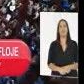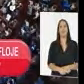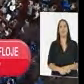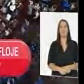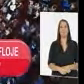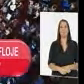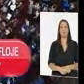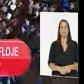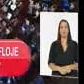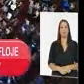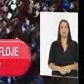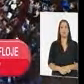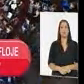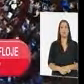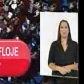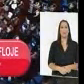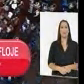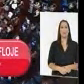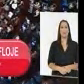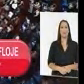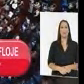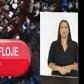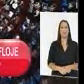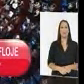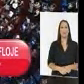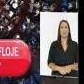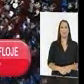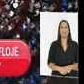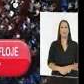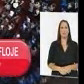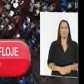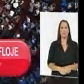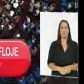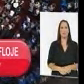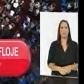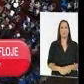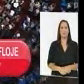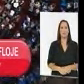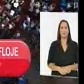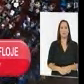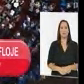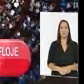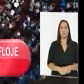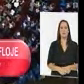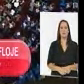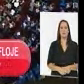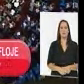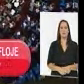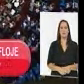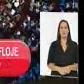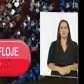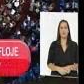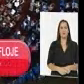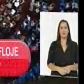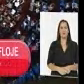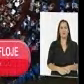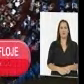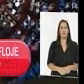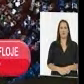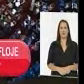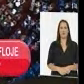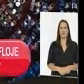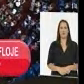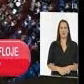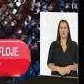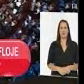Coincido mucho con la política internacional de este gobierno, que está intentando reconstruir un espacio de la Argentina en el mundo. Creo que